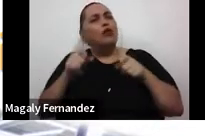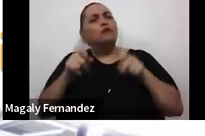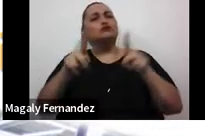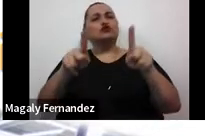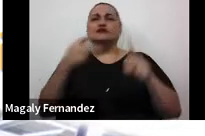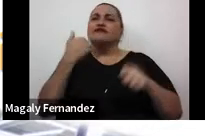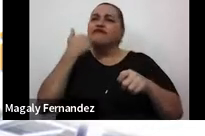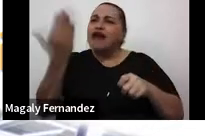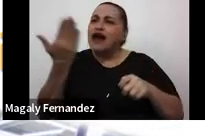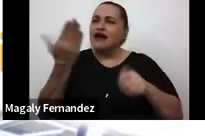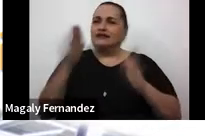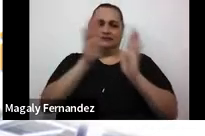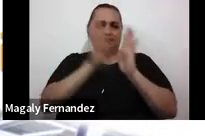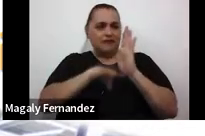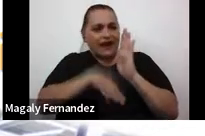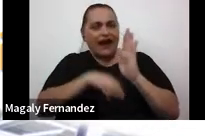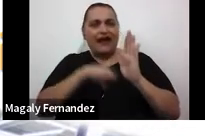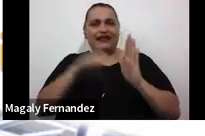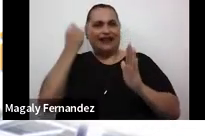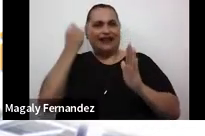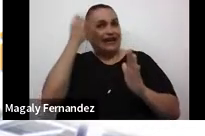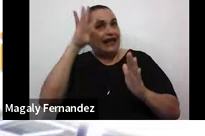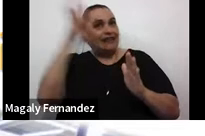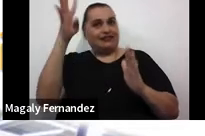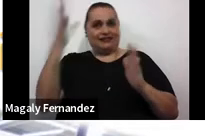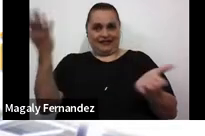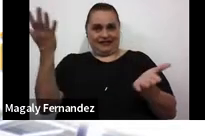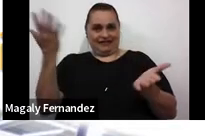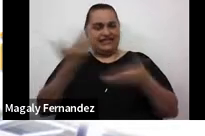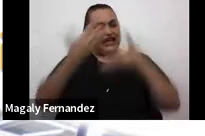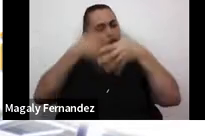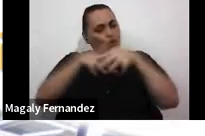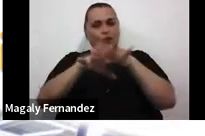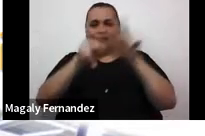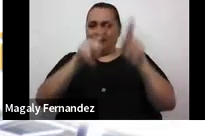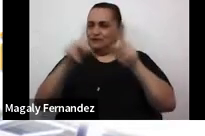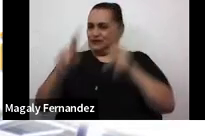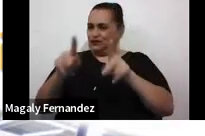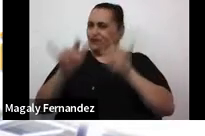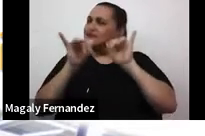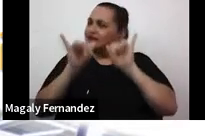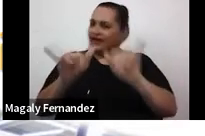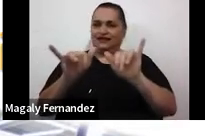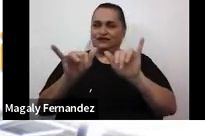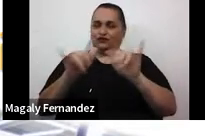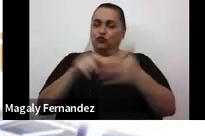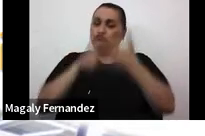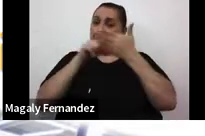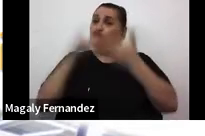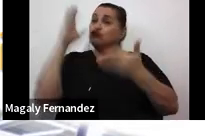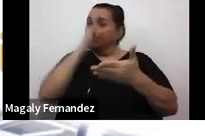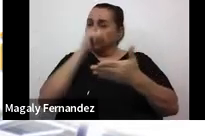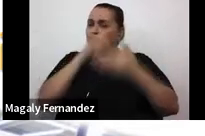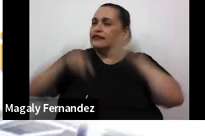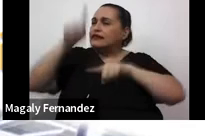baratas creativas de incluir a las personas es eso no es es reconocer la diversidad